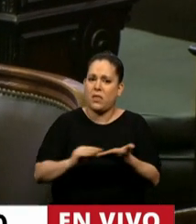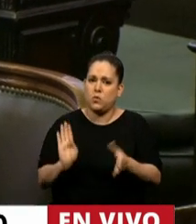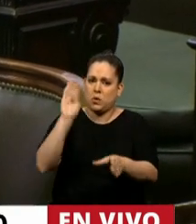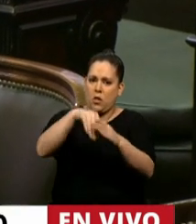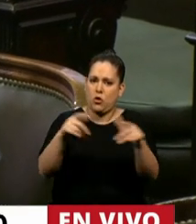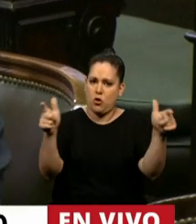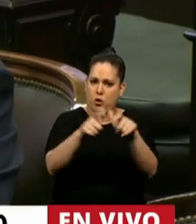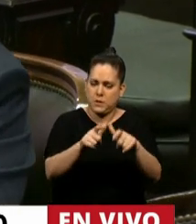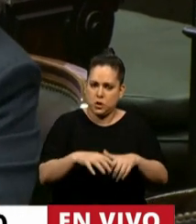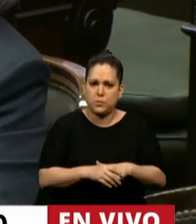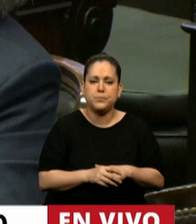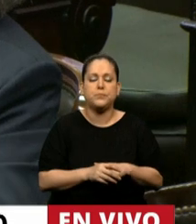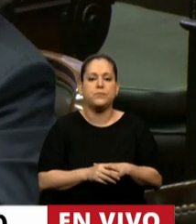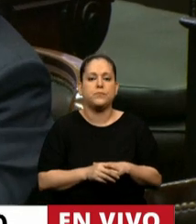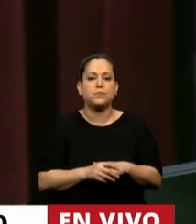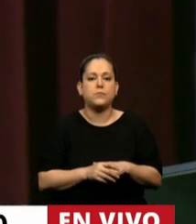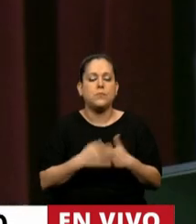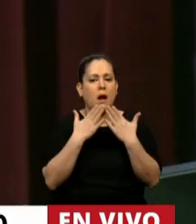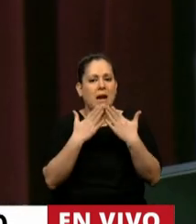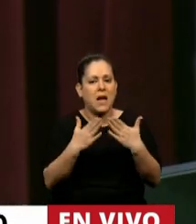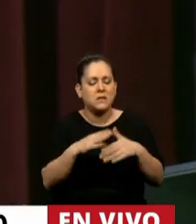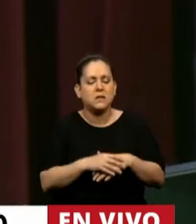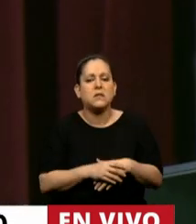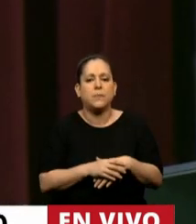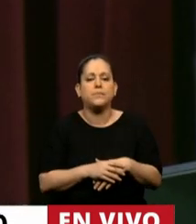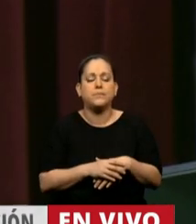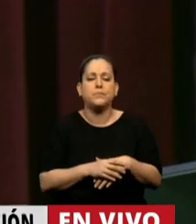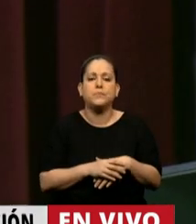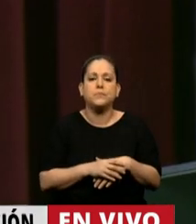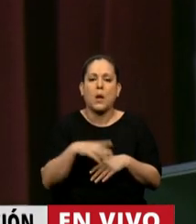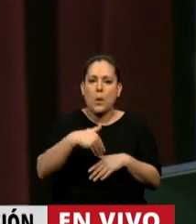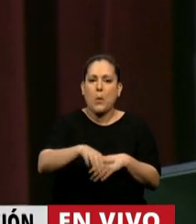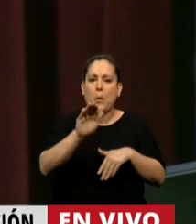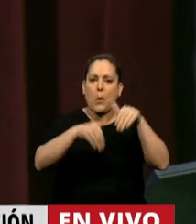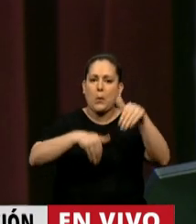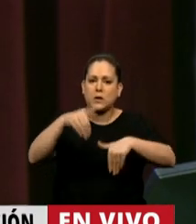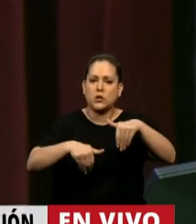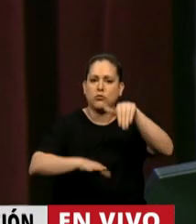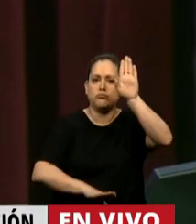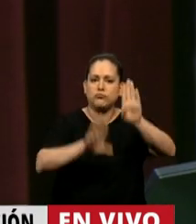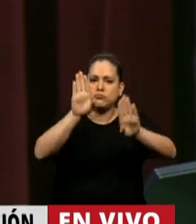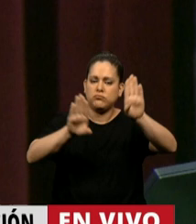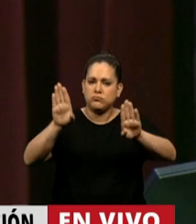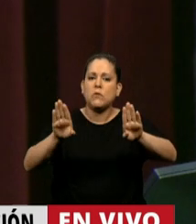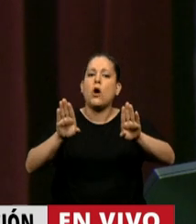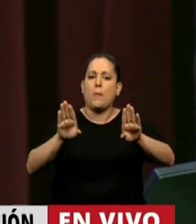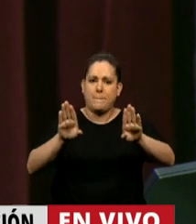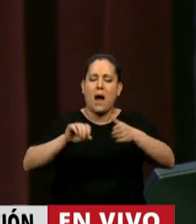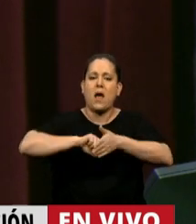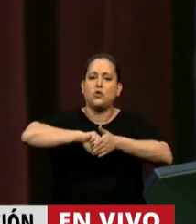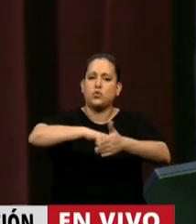parte de la comisión Gracias se va a poner en votación por signos la